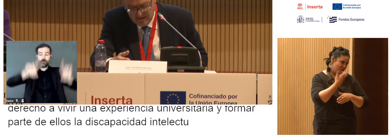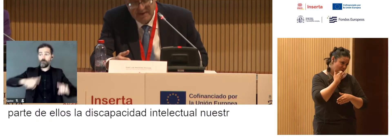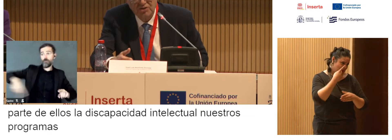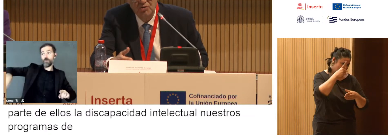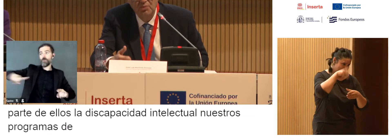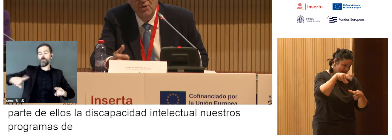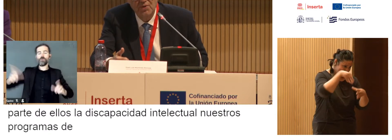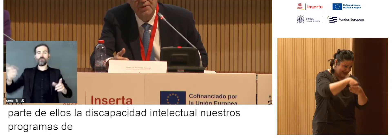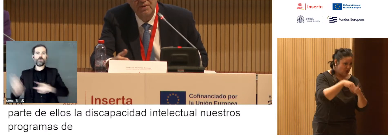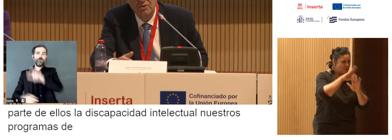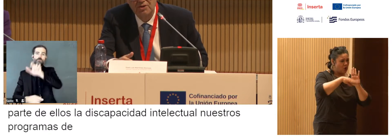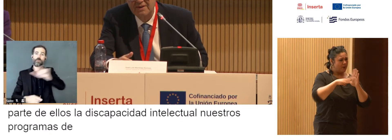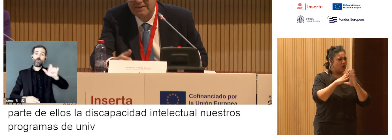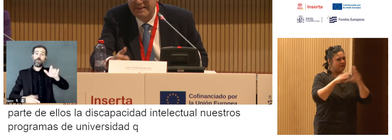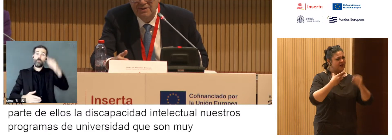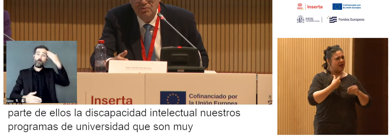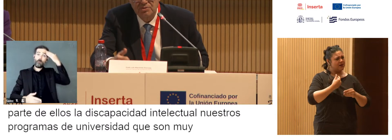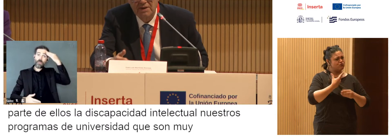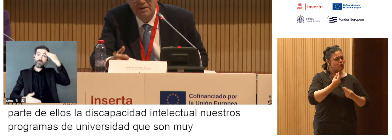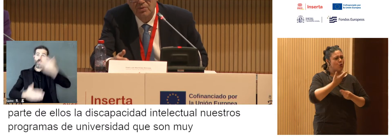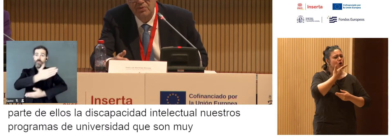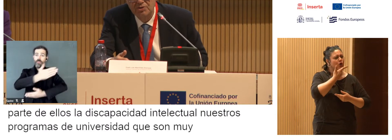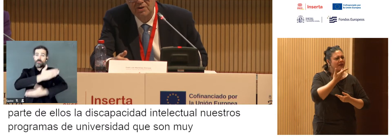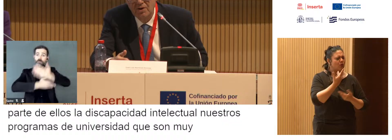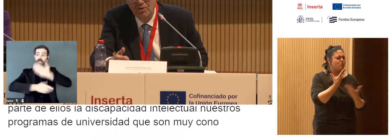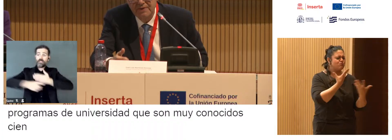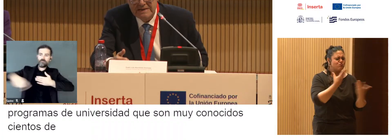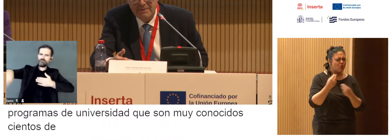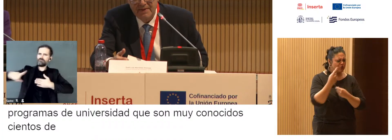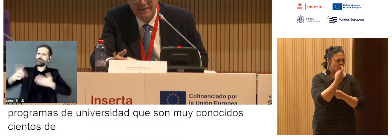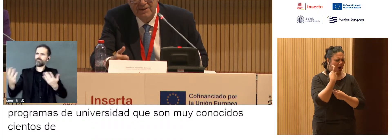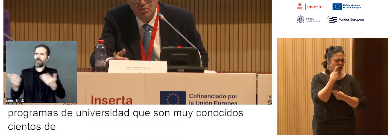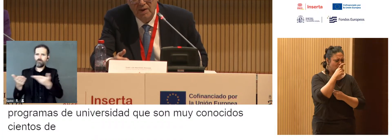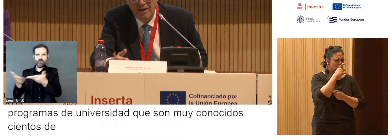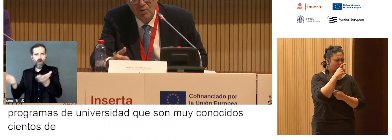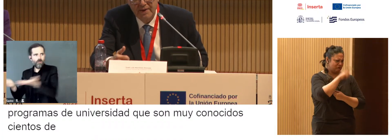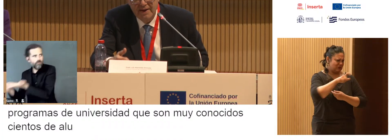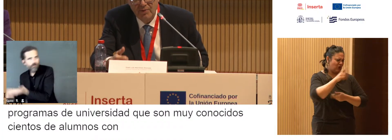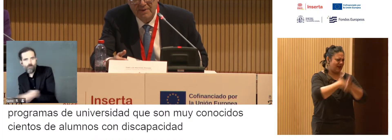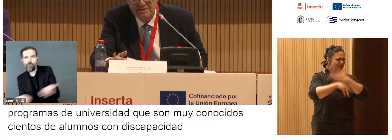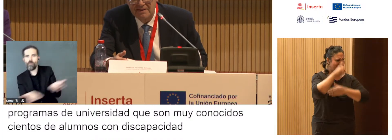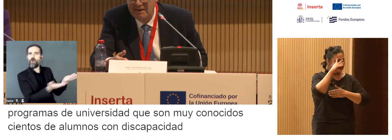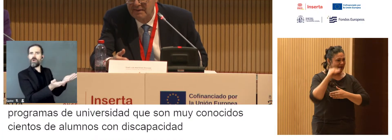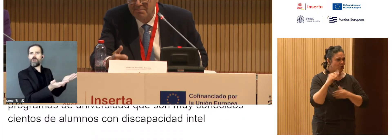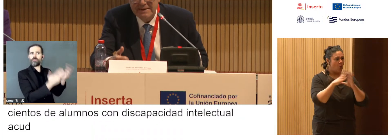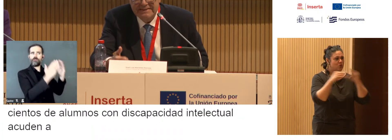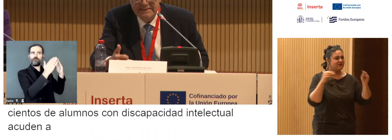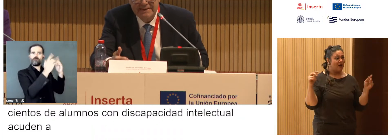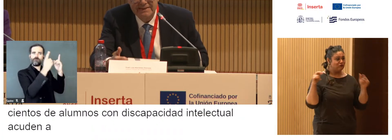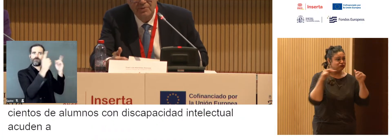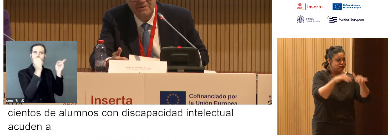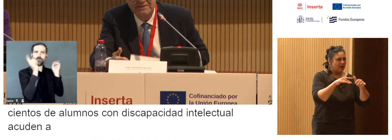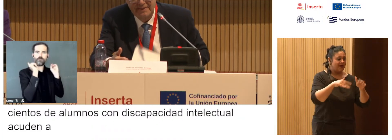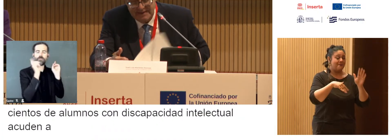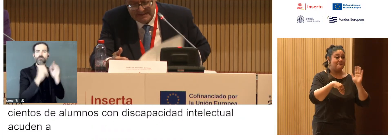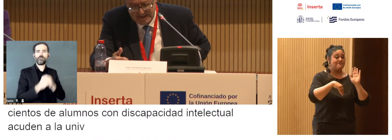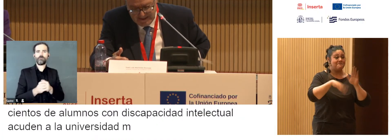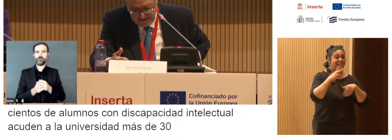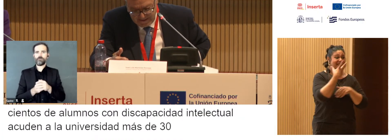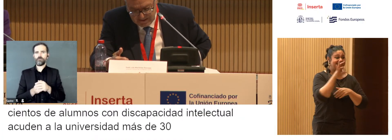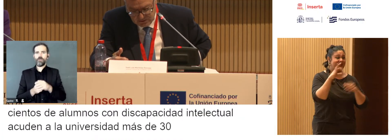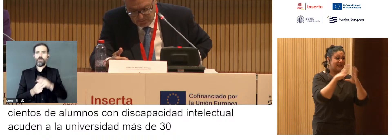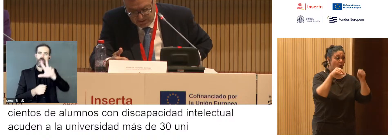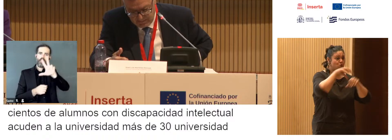universidad, que son muy conocidos, cientos de alumnos con discapacidad intelectual acuden a la universidad, más de 30 universidades ya